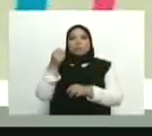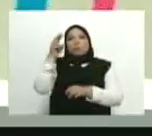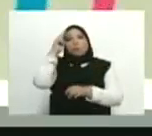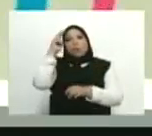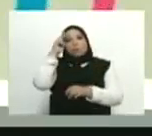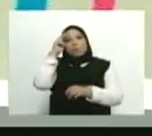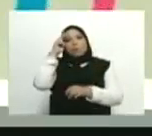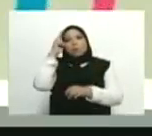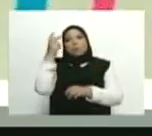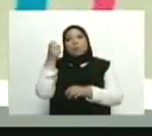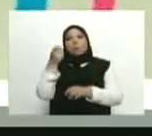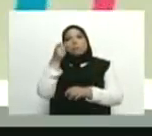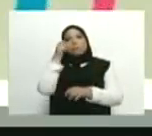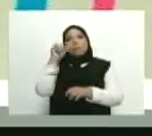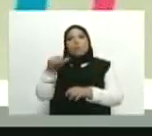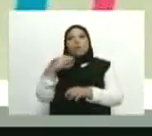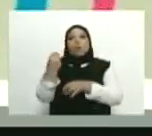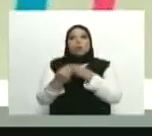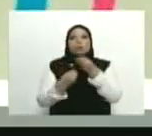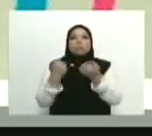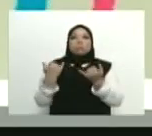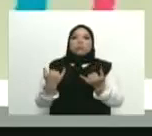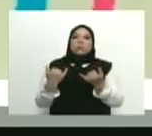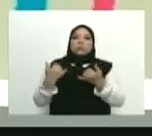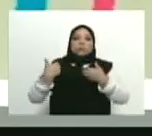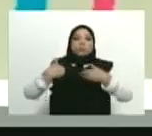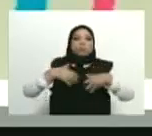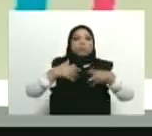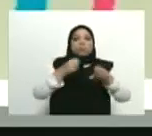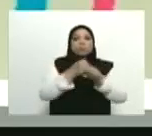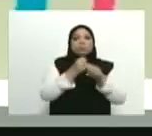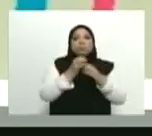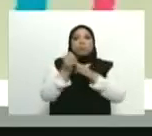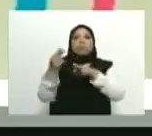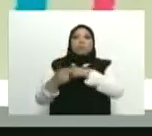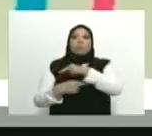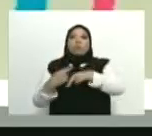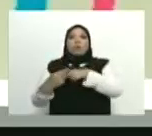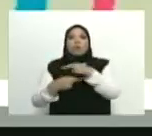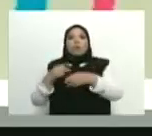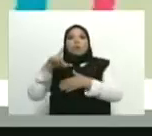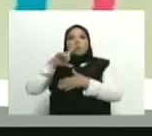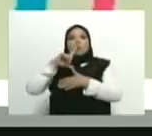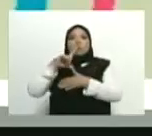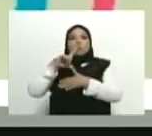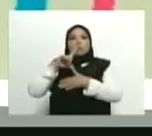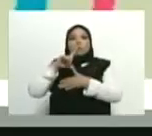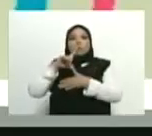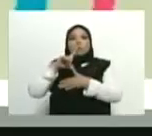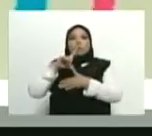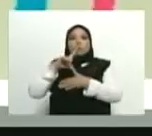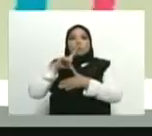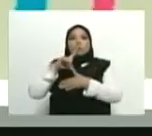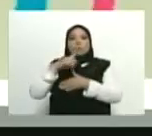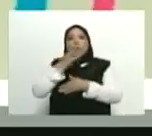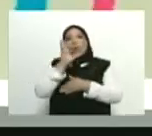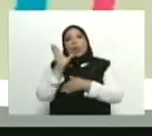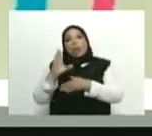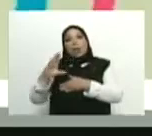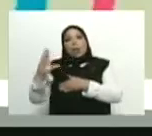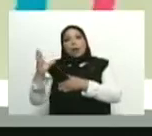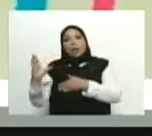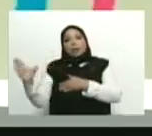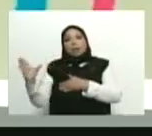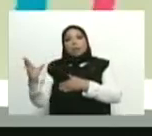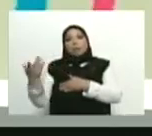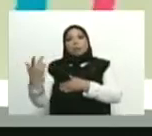eterna del gran Jorge Rodríguez, mártir de la revolución latinoamericana y caribeña.